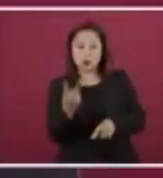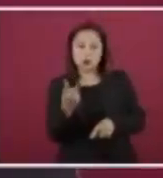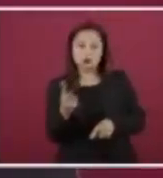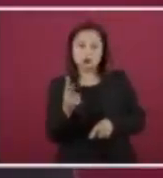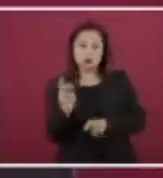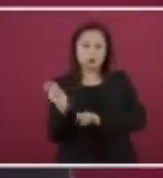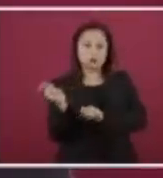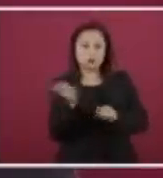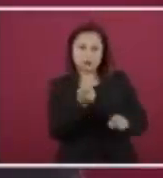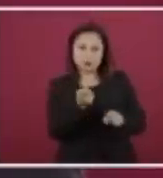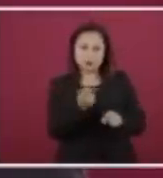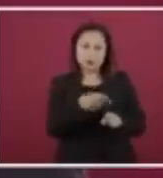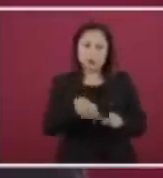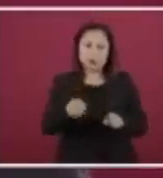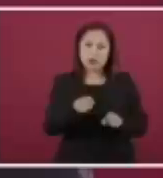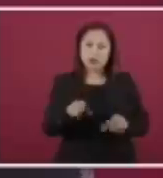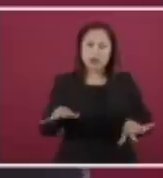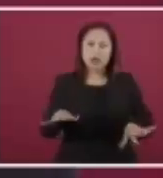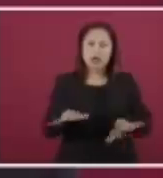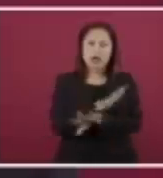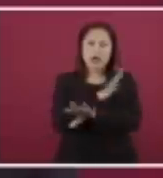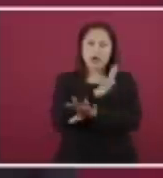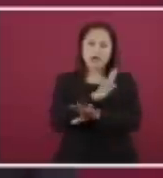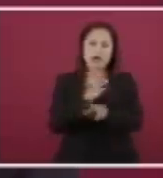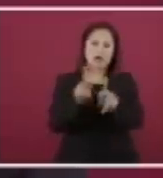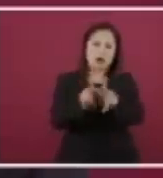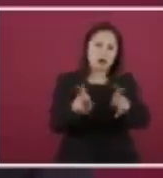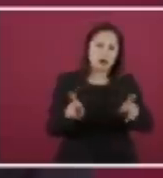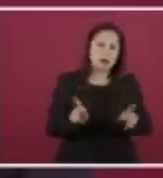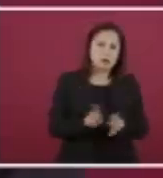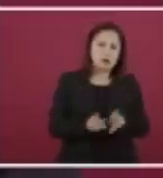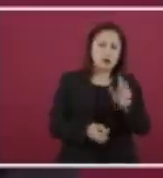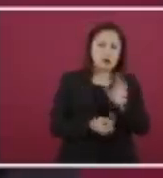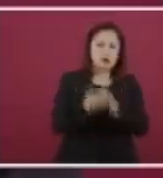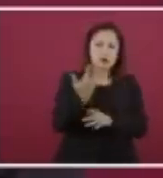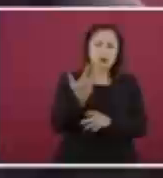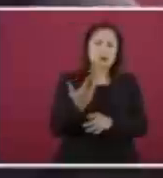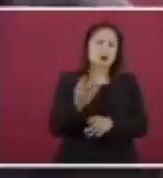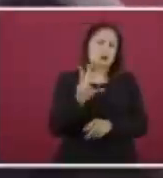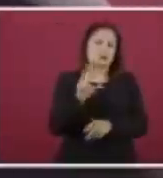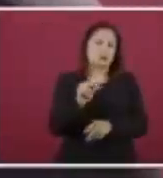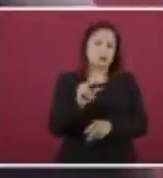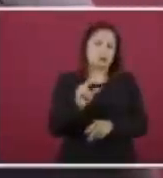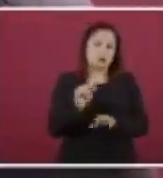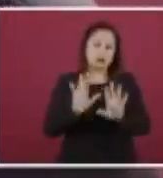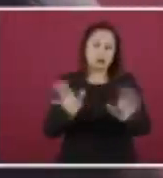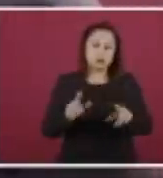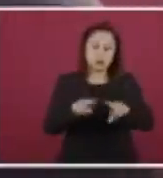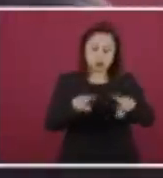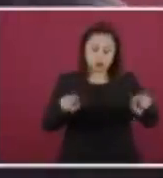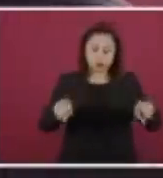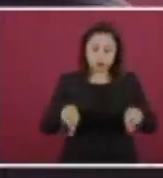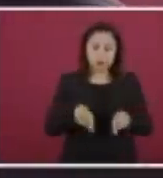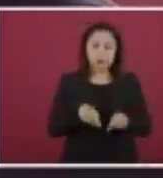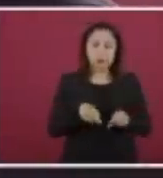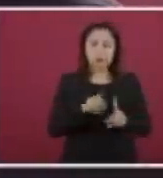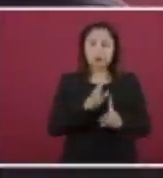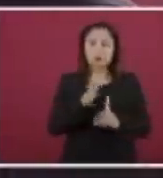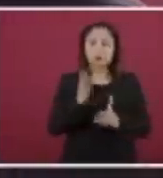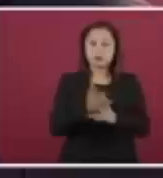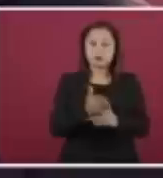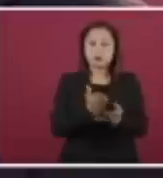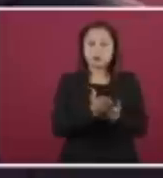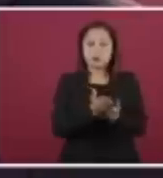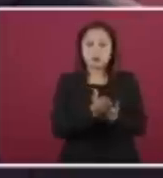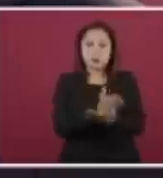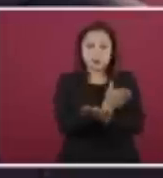comerciales, sino mantener los estadios y utilizar una parte del terreno para fraccionar